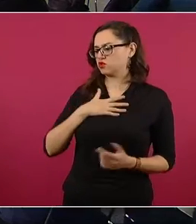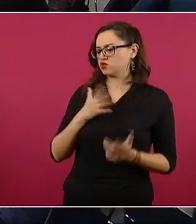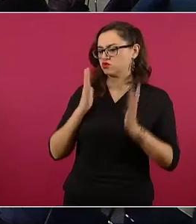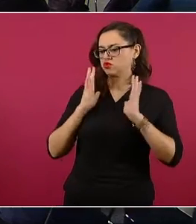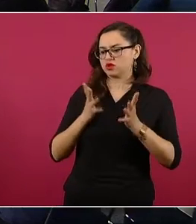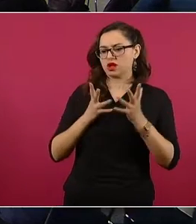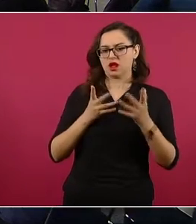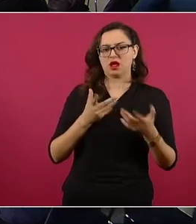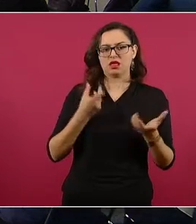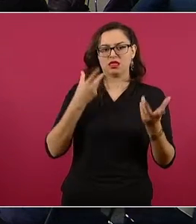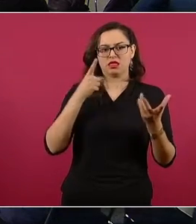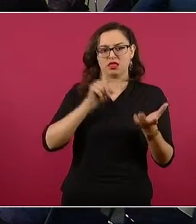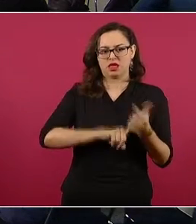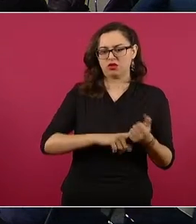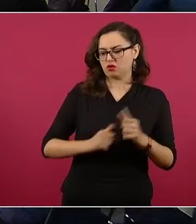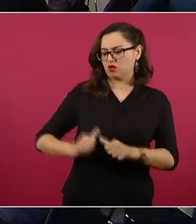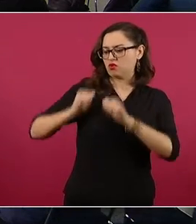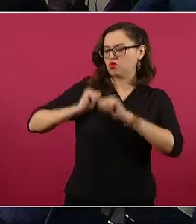¿Sí?